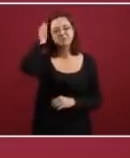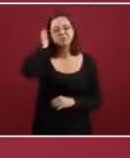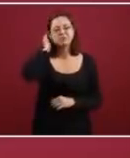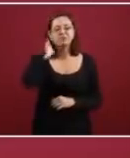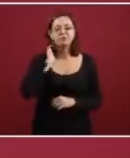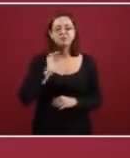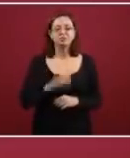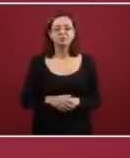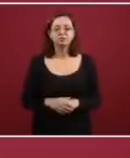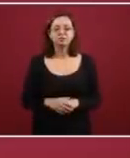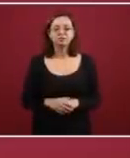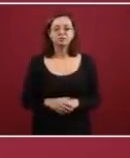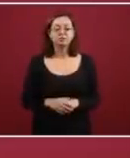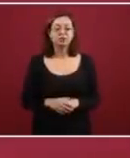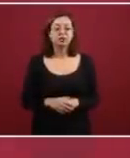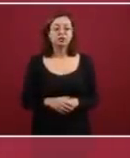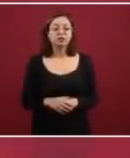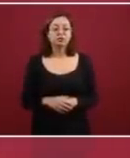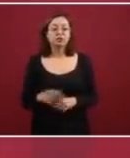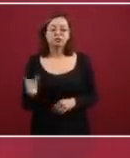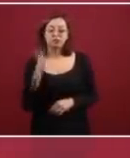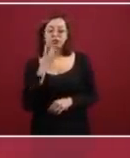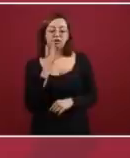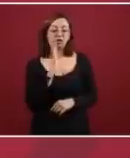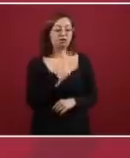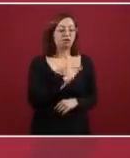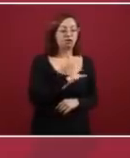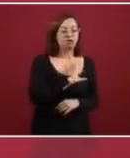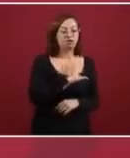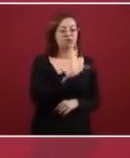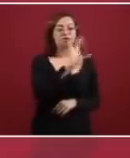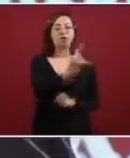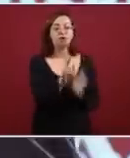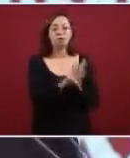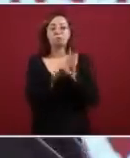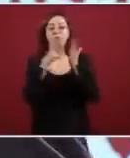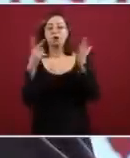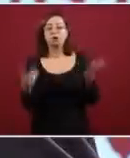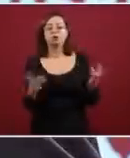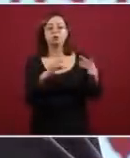los vamos a mandar a decir en una columna de periódico.